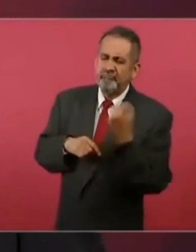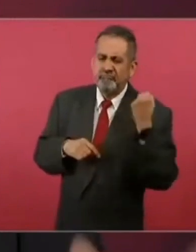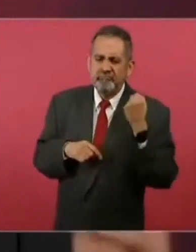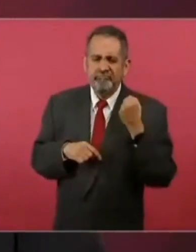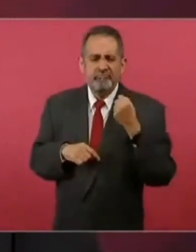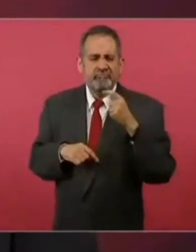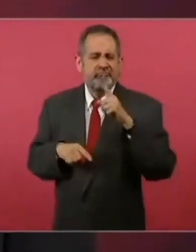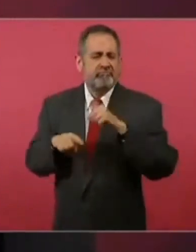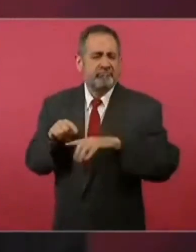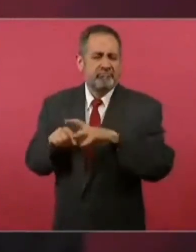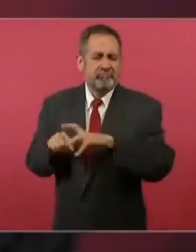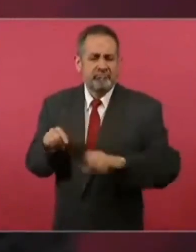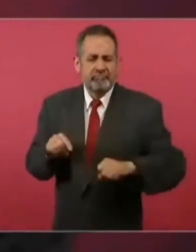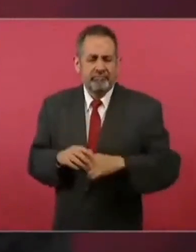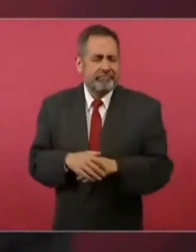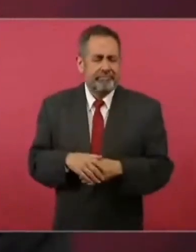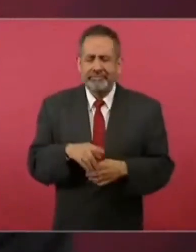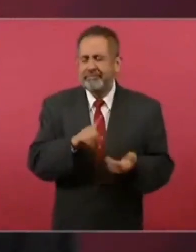Le llaman